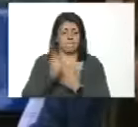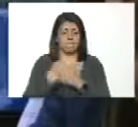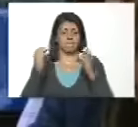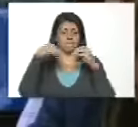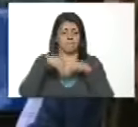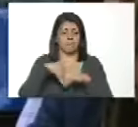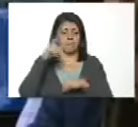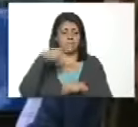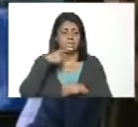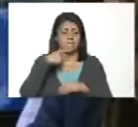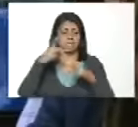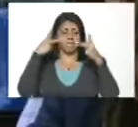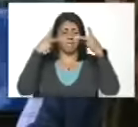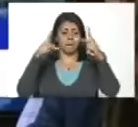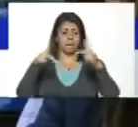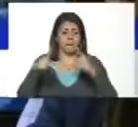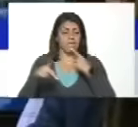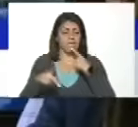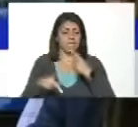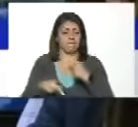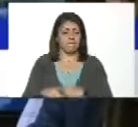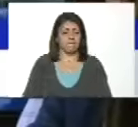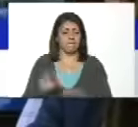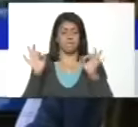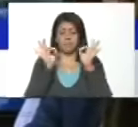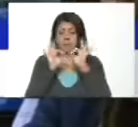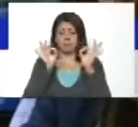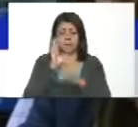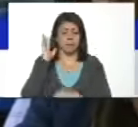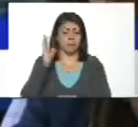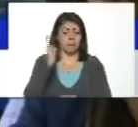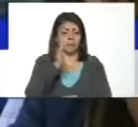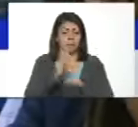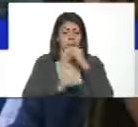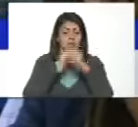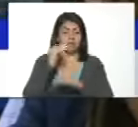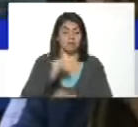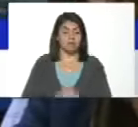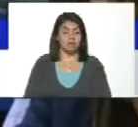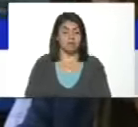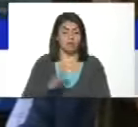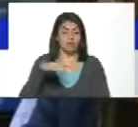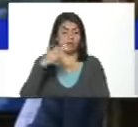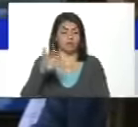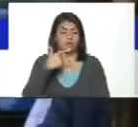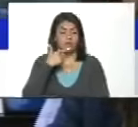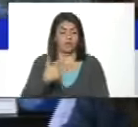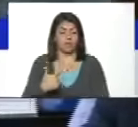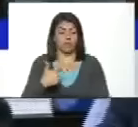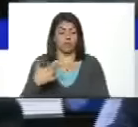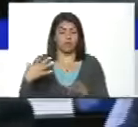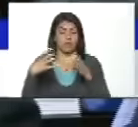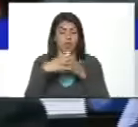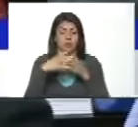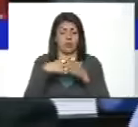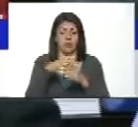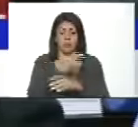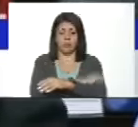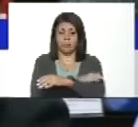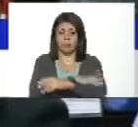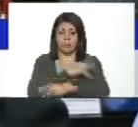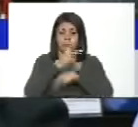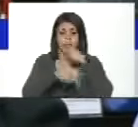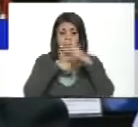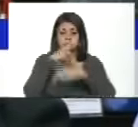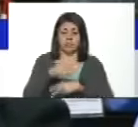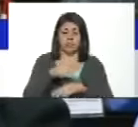acuerdo incluye un párrafo donde dice que nadie condenó esos hechos, cuando este sector de la política